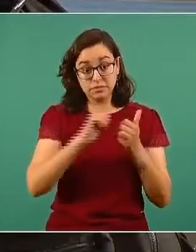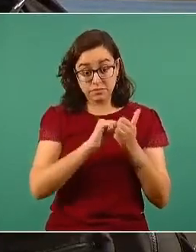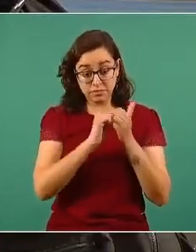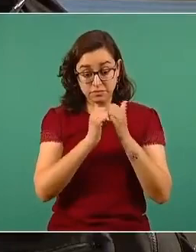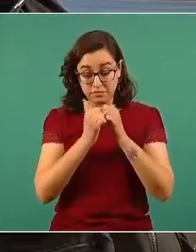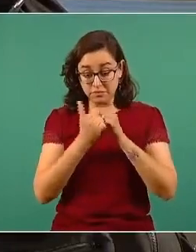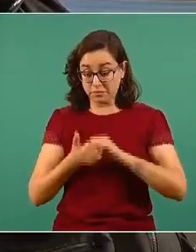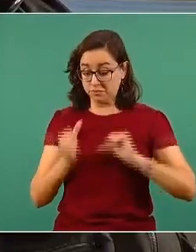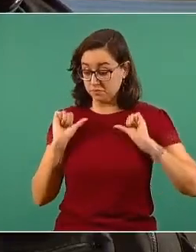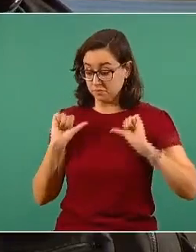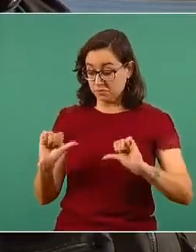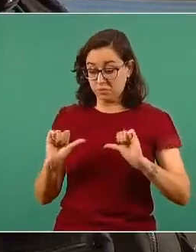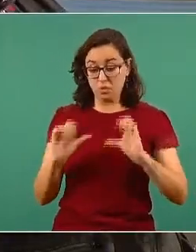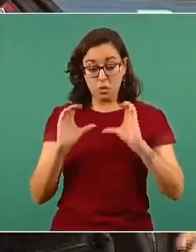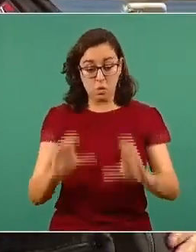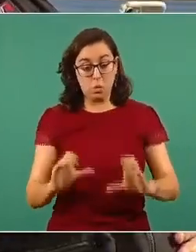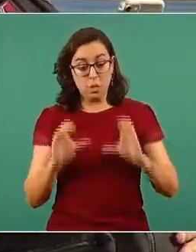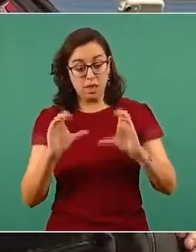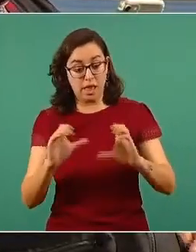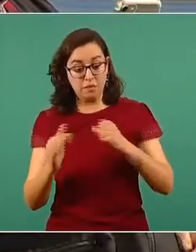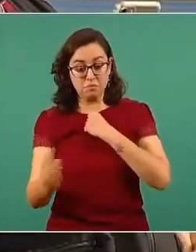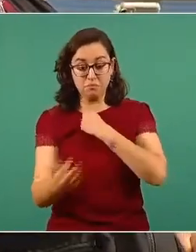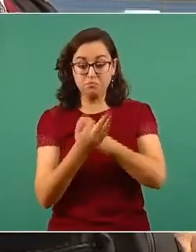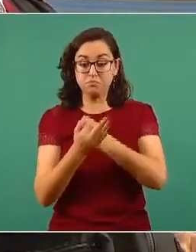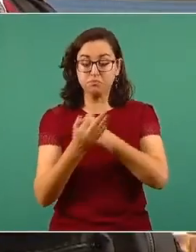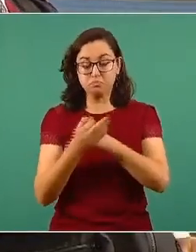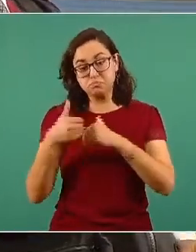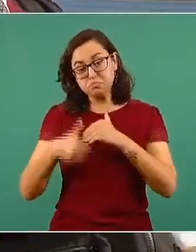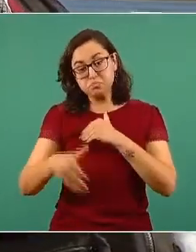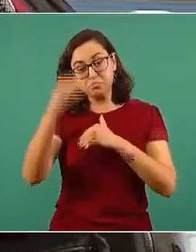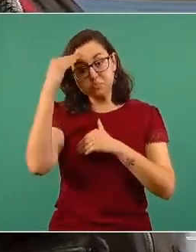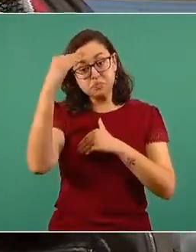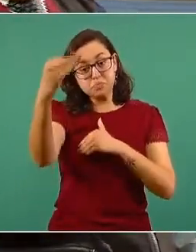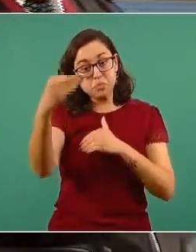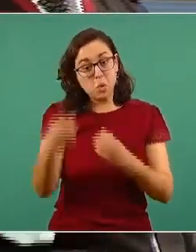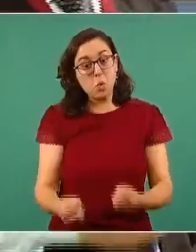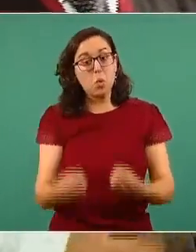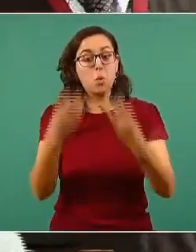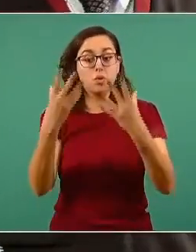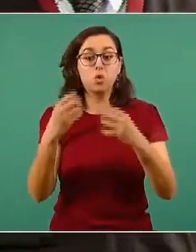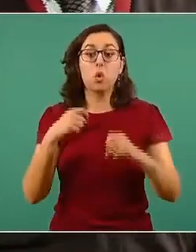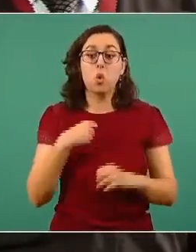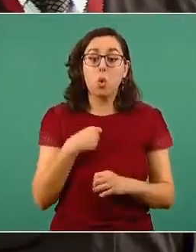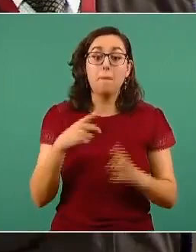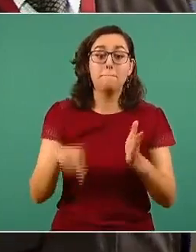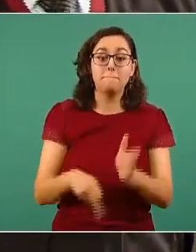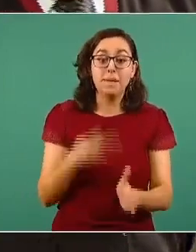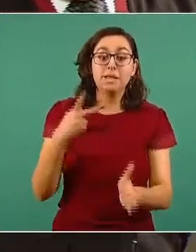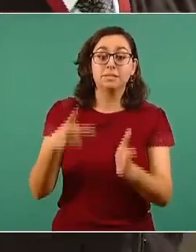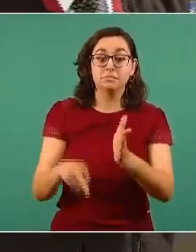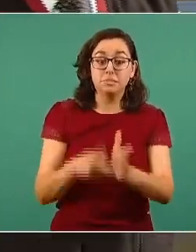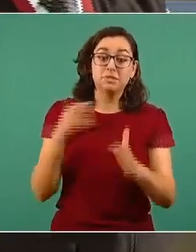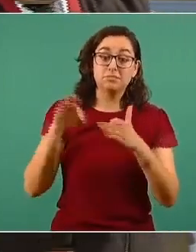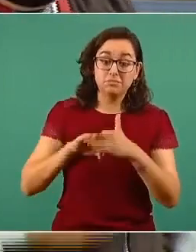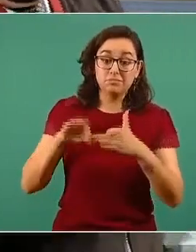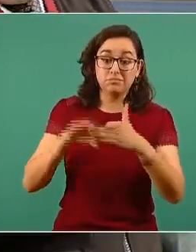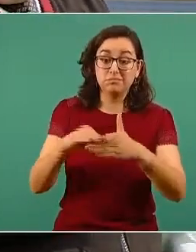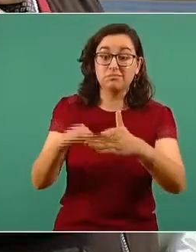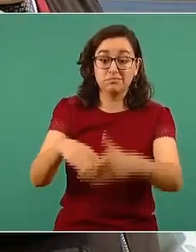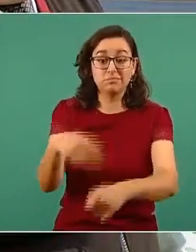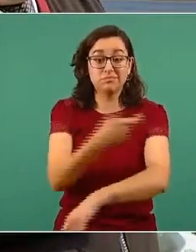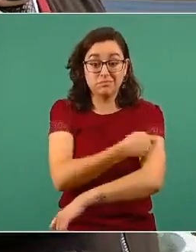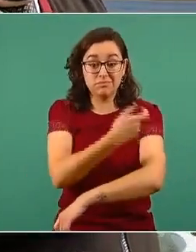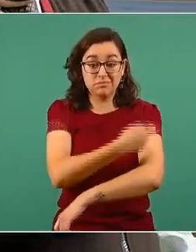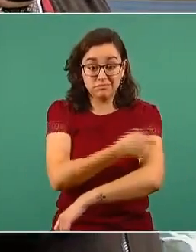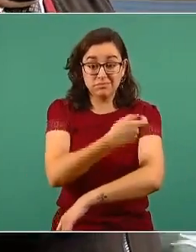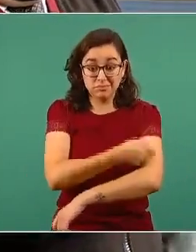Si existe un registro de una temporalidad a futuro o tendré que estarme vacunando continuamente para evitar un